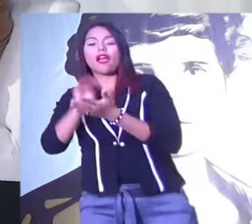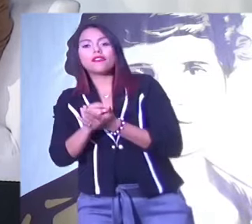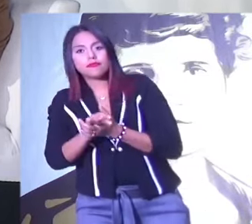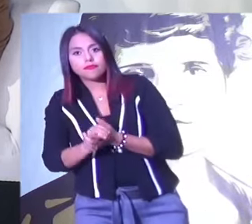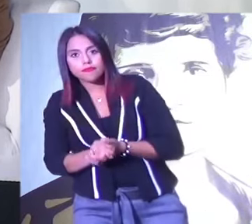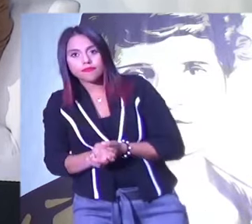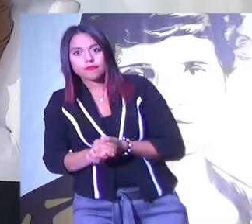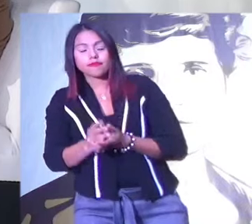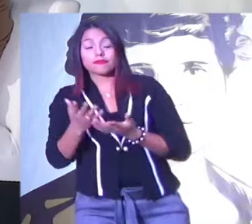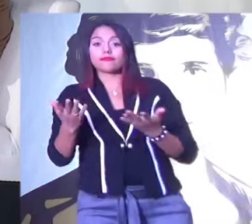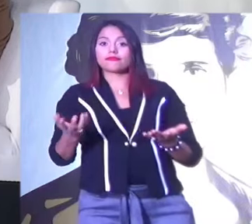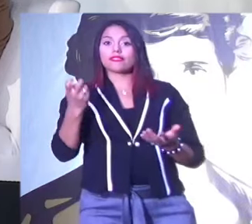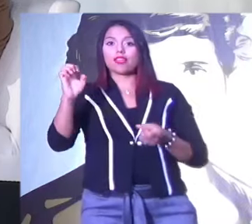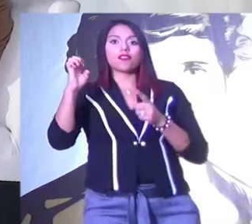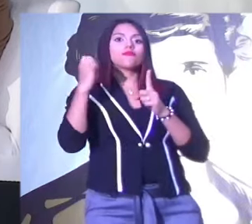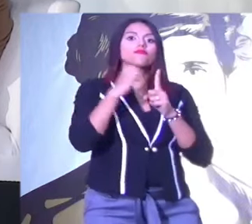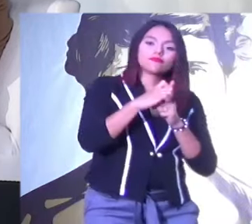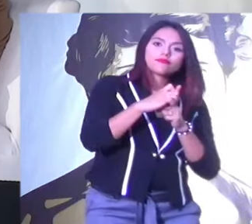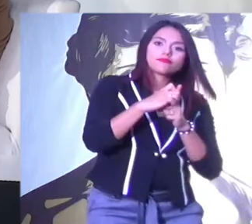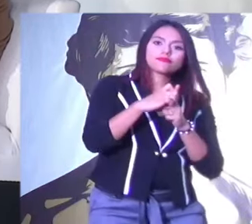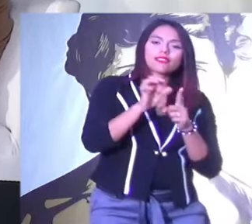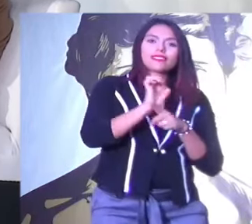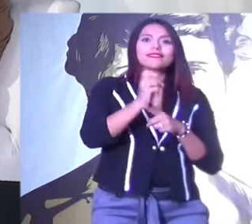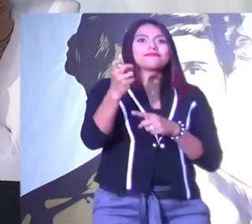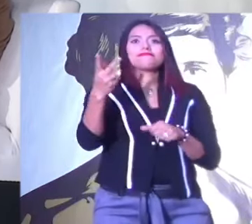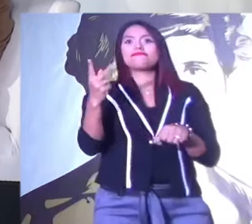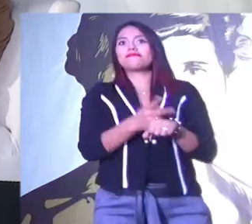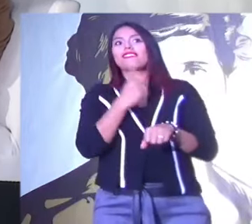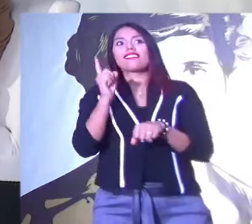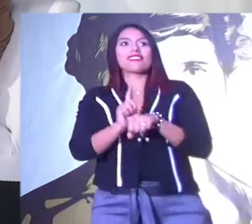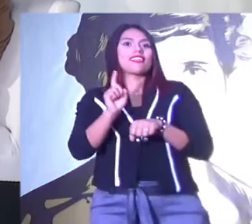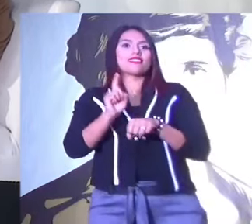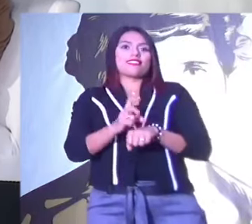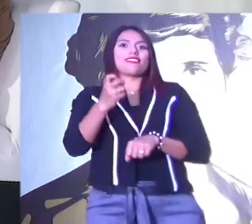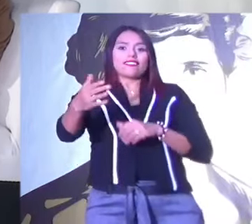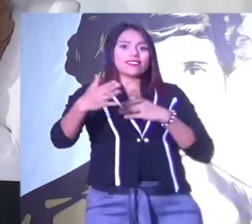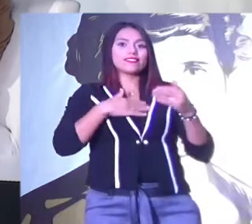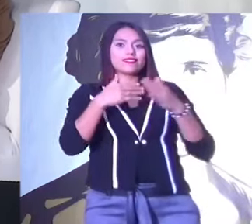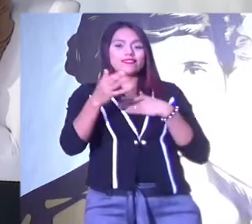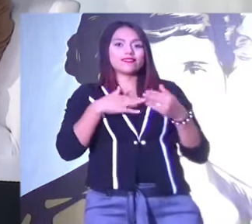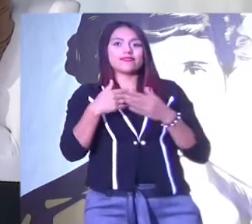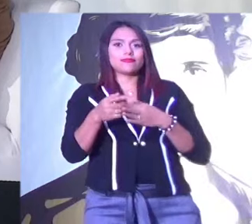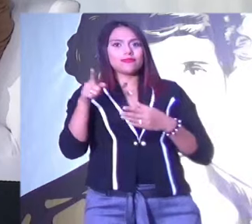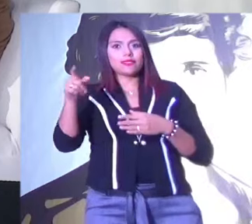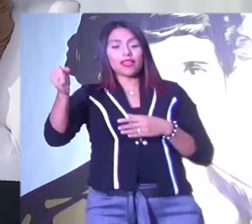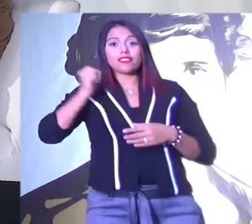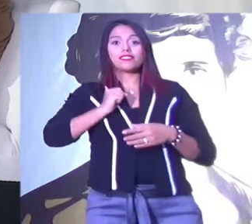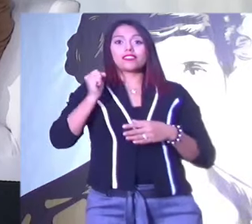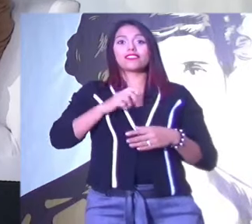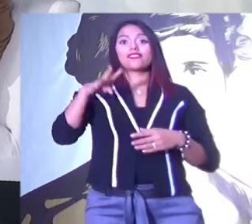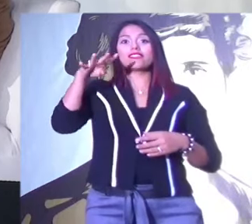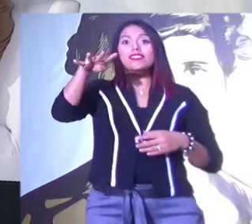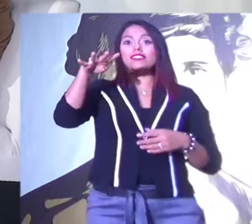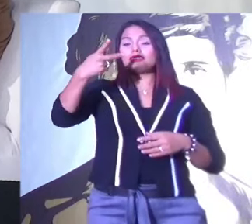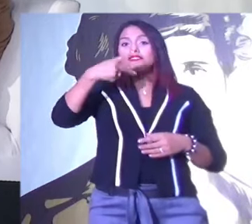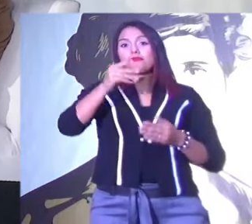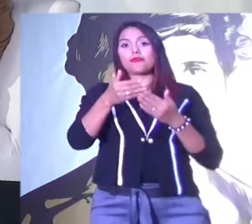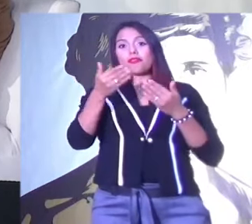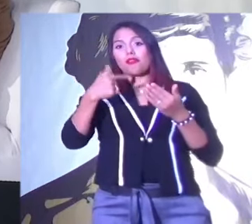luego pasan toda una serie de situaciones. Y yo digo, esto es totalmente contemporáneo, ¿no? El maestro, el doctor lo escribió en el siglo XIX, pero a mí me pareció muy